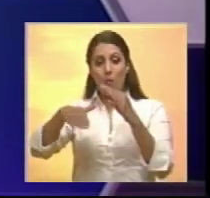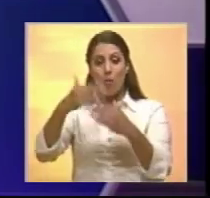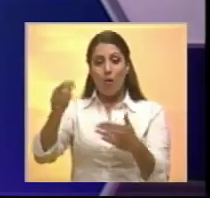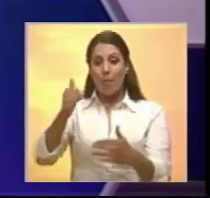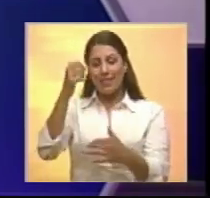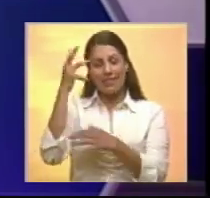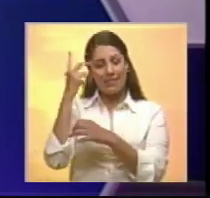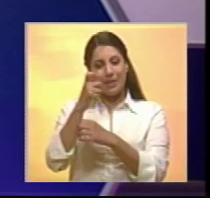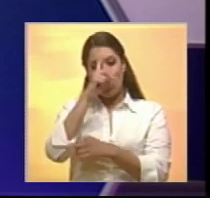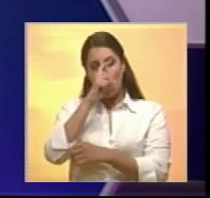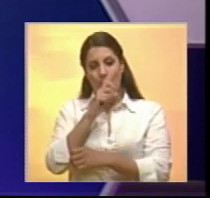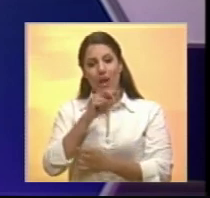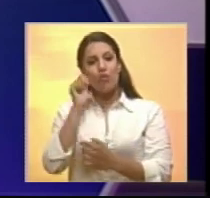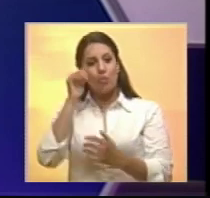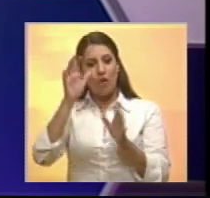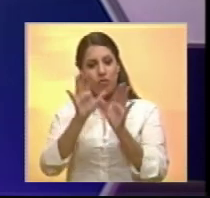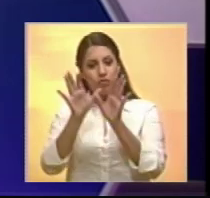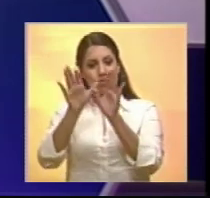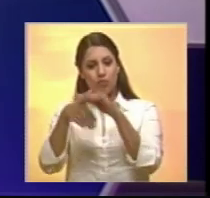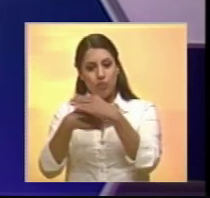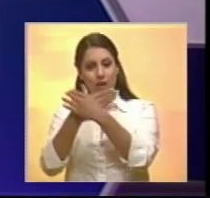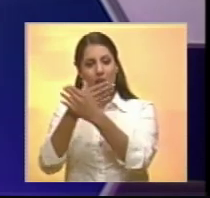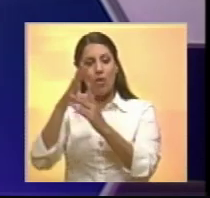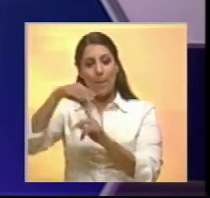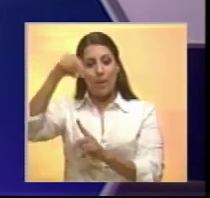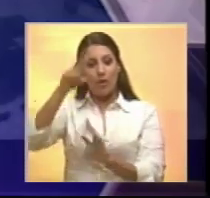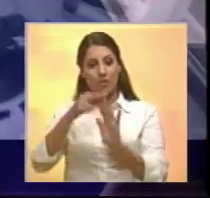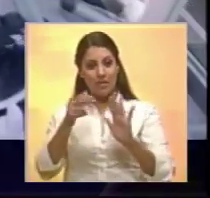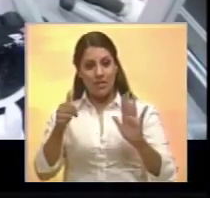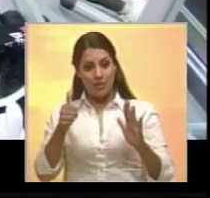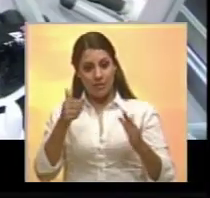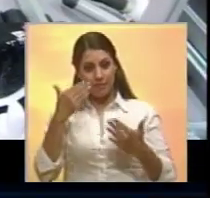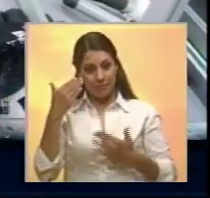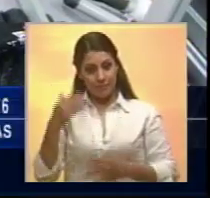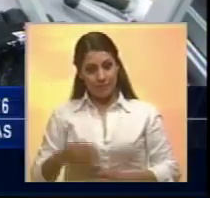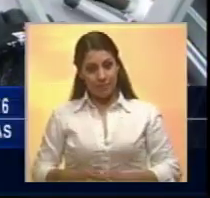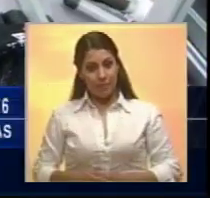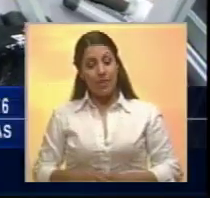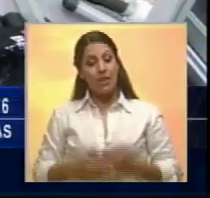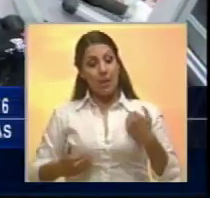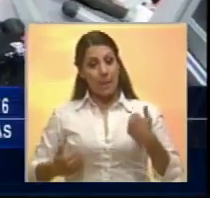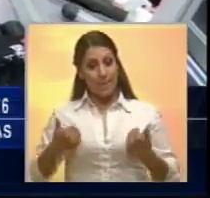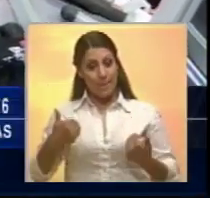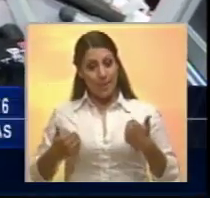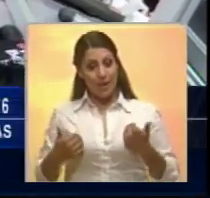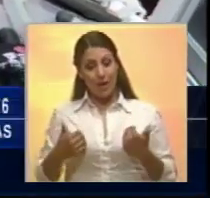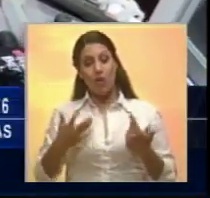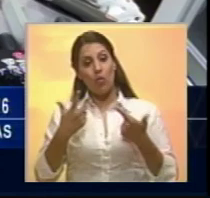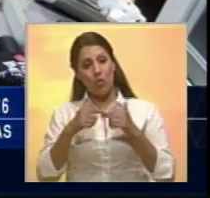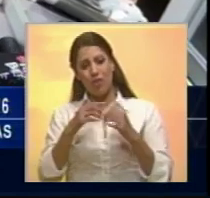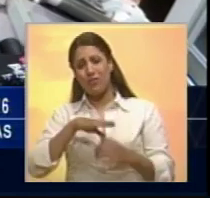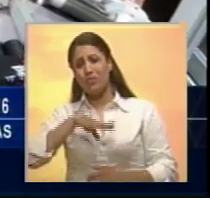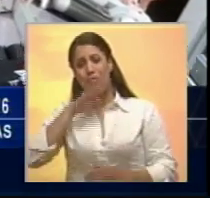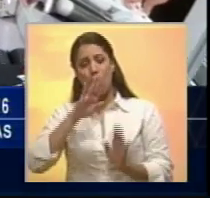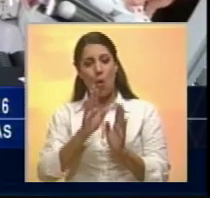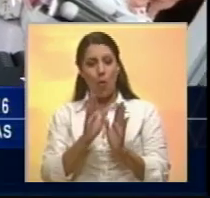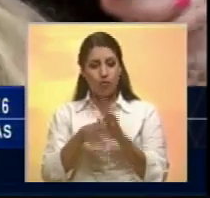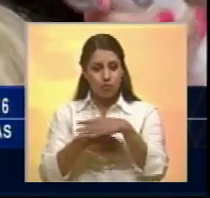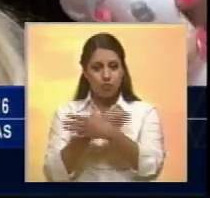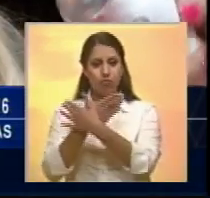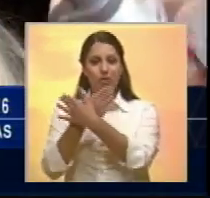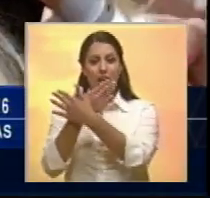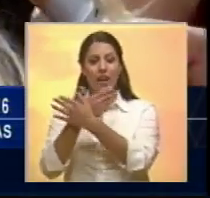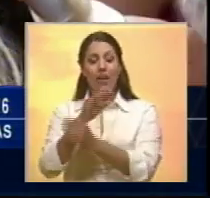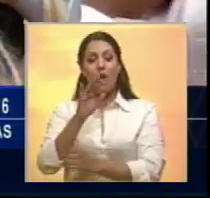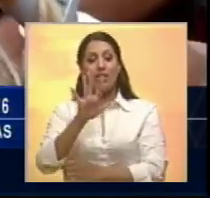esperado del año, el Victoria's Secret Fashion Show París 2016. Este miércoles, el Grand Palais se llenó de ángeles. Un total